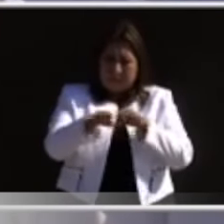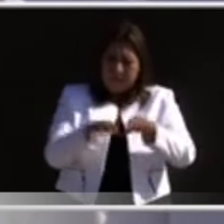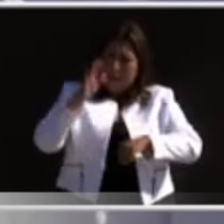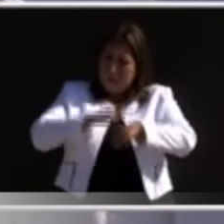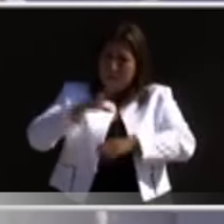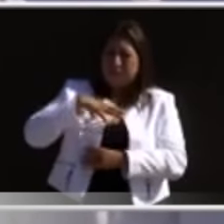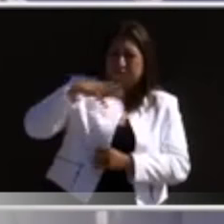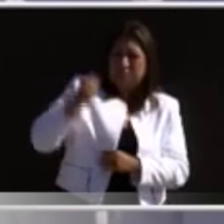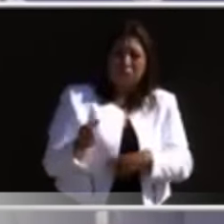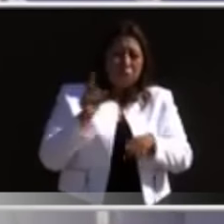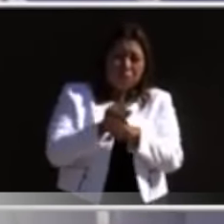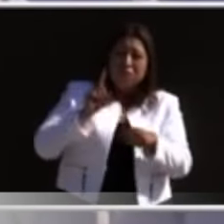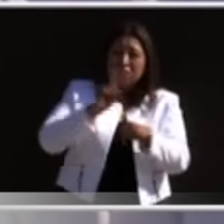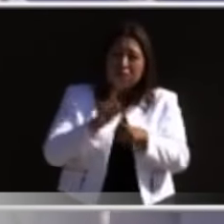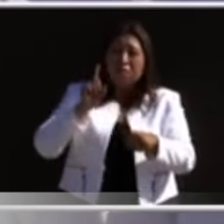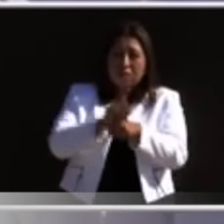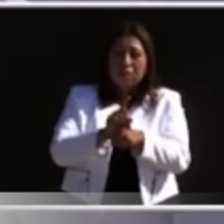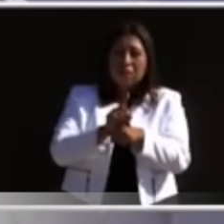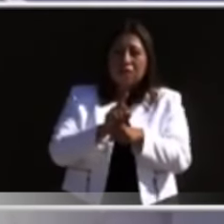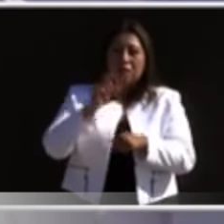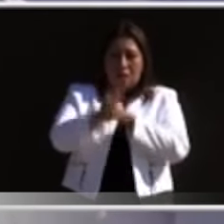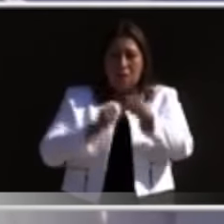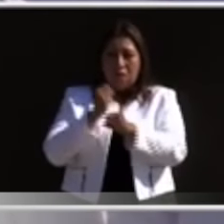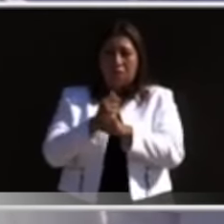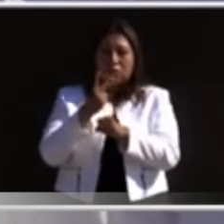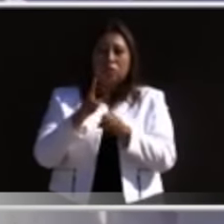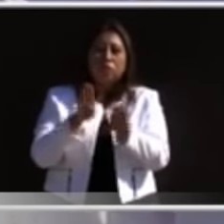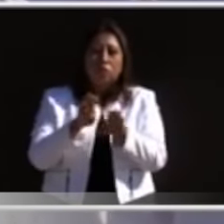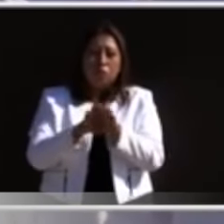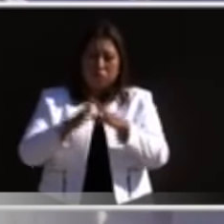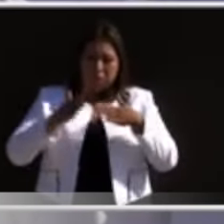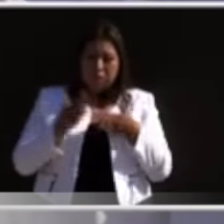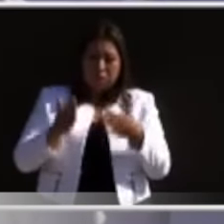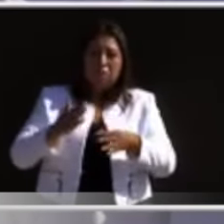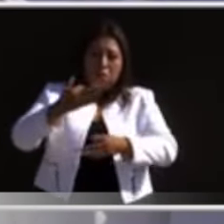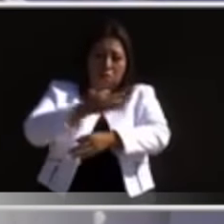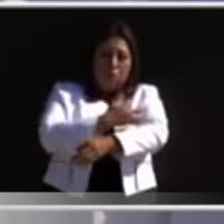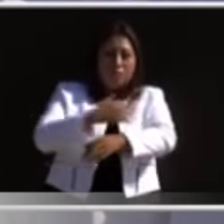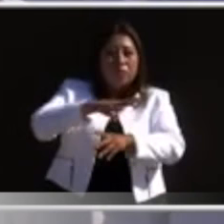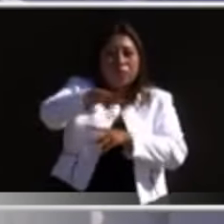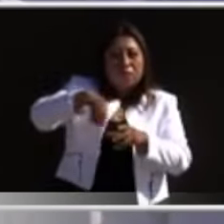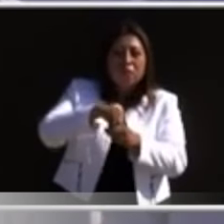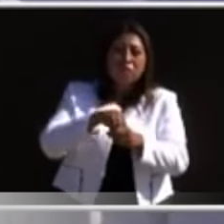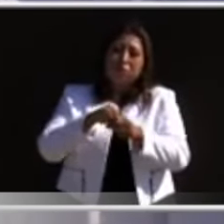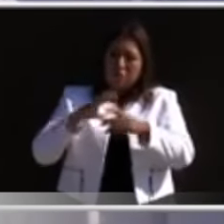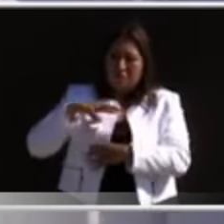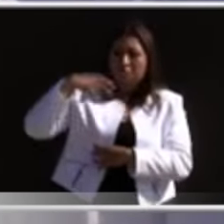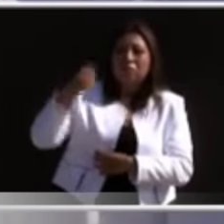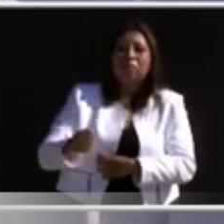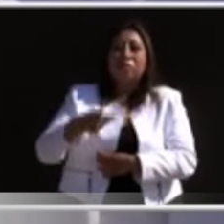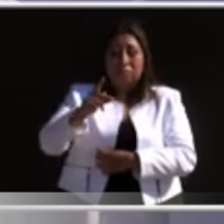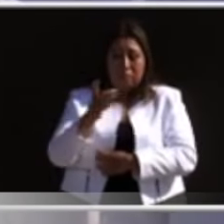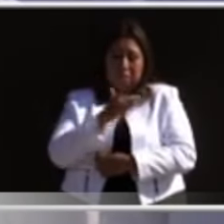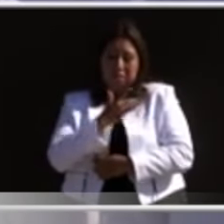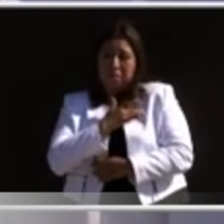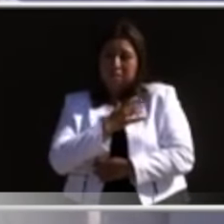días, 2 años en los que habremos de entregar nuestro tiempo, nuestro esfuerzo, pero sobre todo nuestro